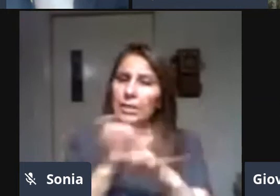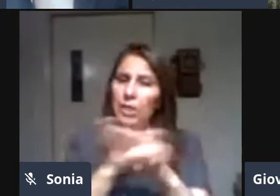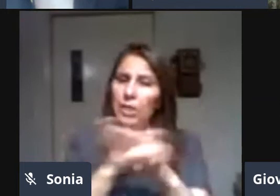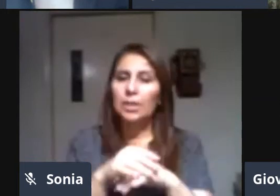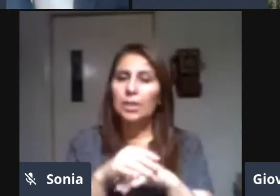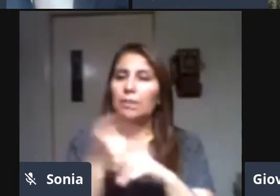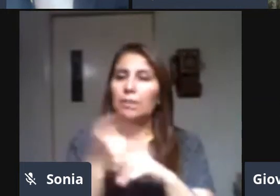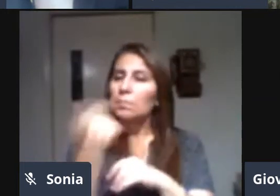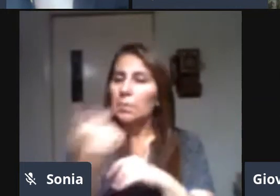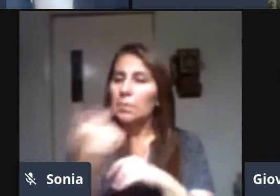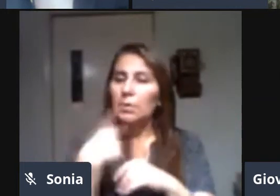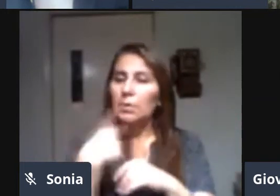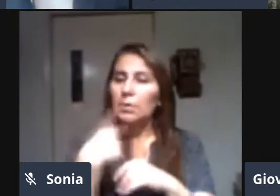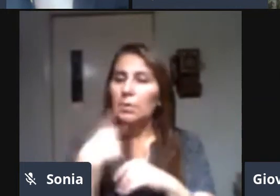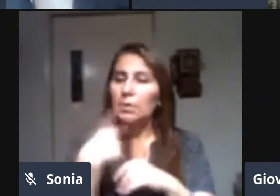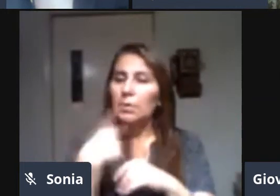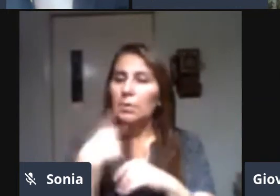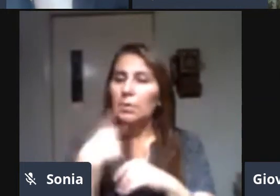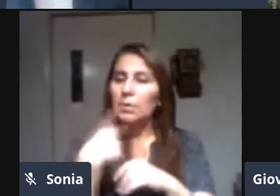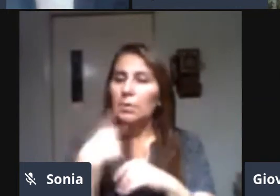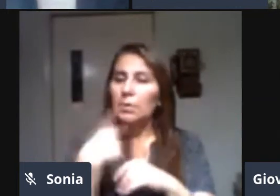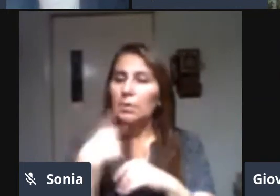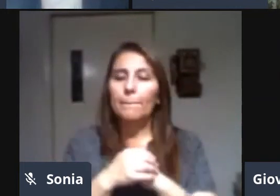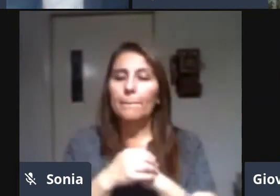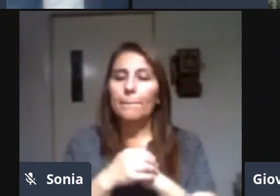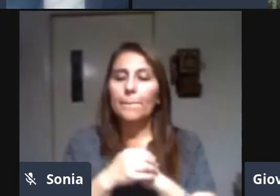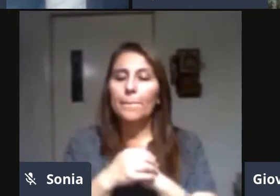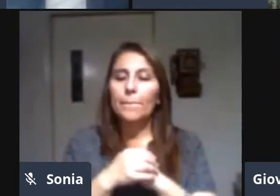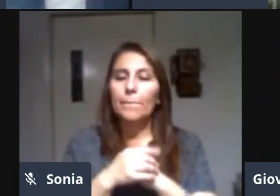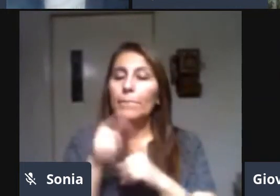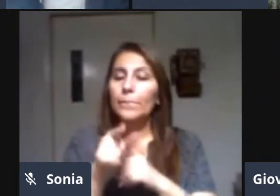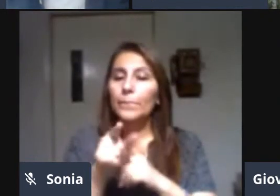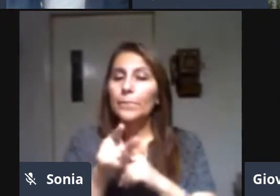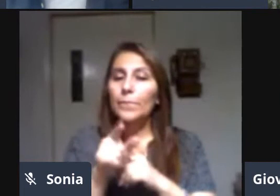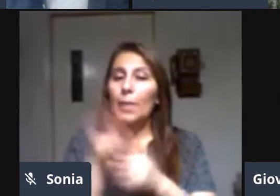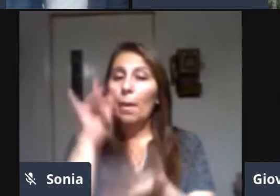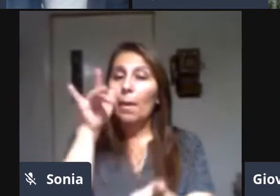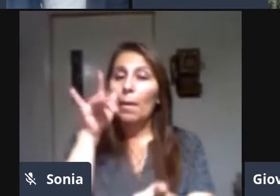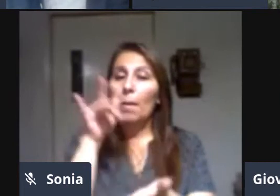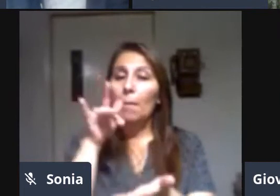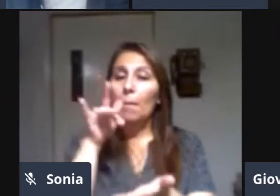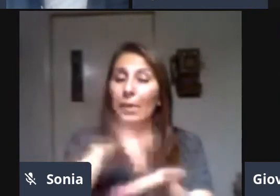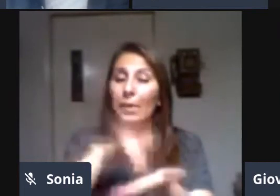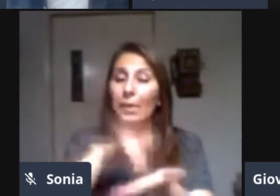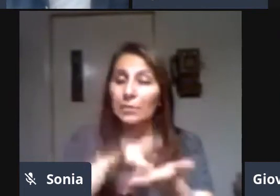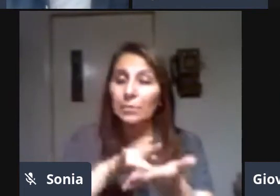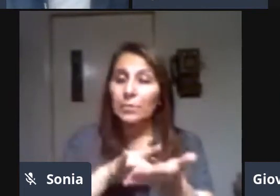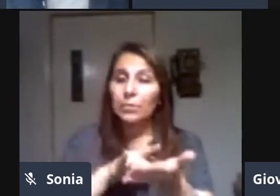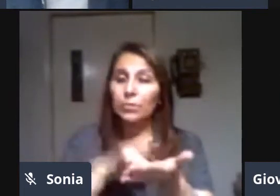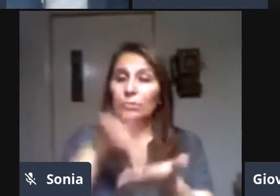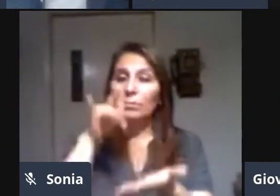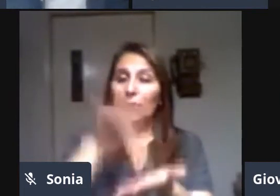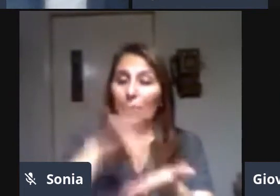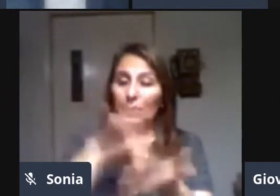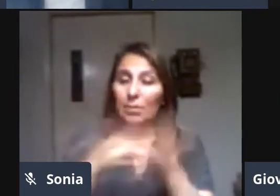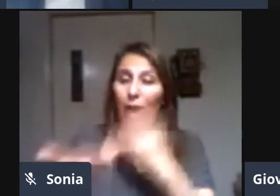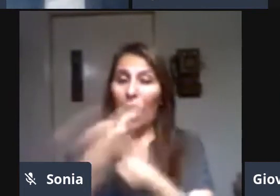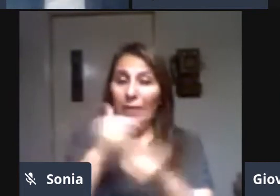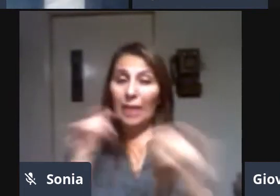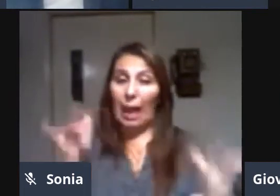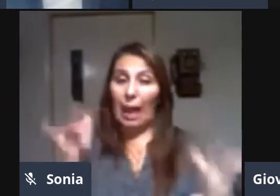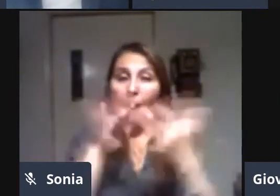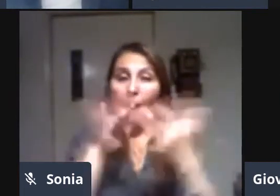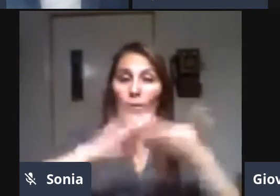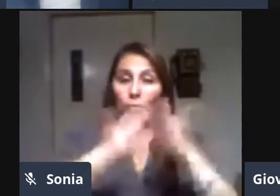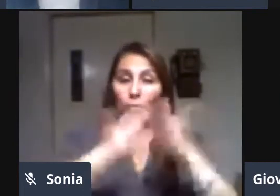en frente y esa participación del arte con las comunidades no y de pronto paulo freire